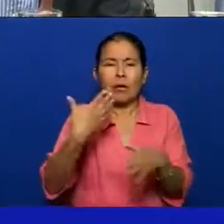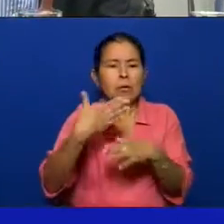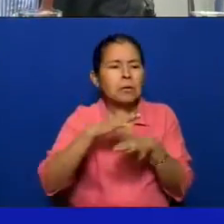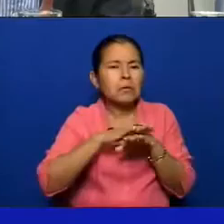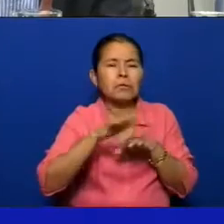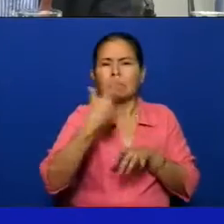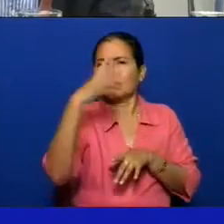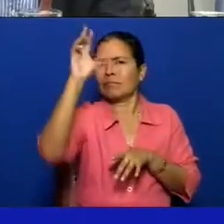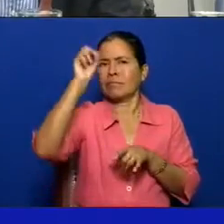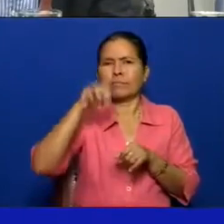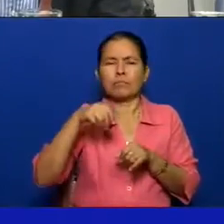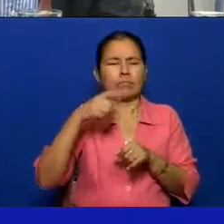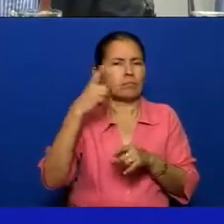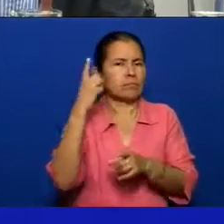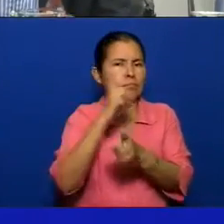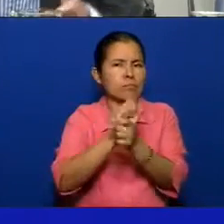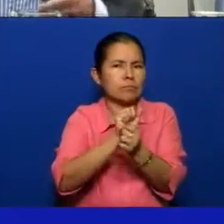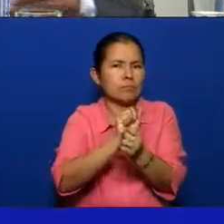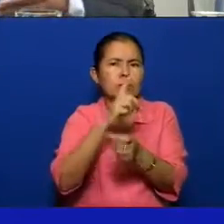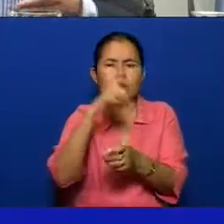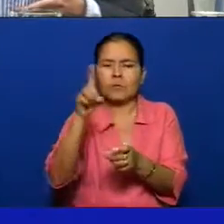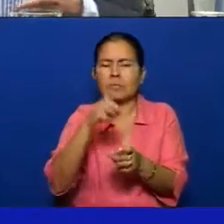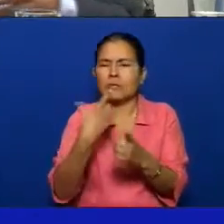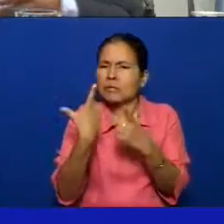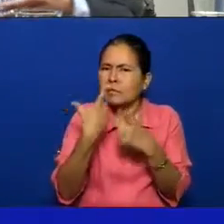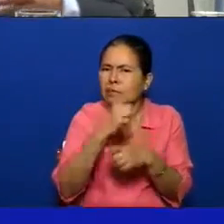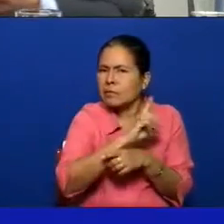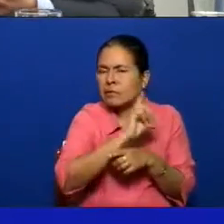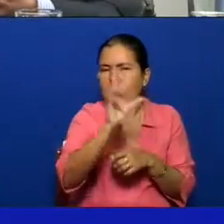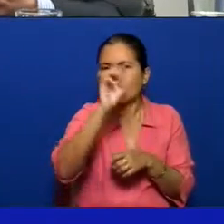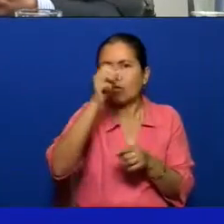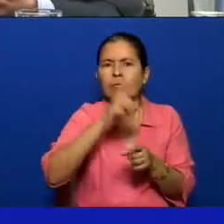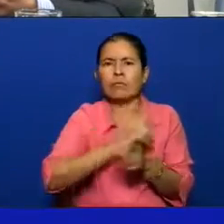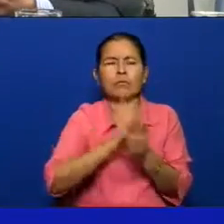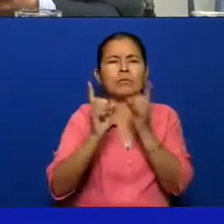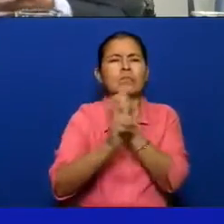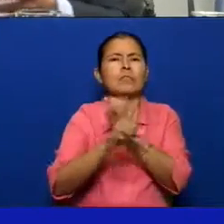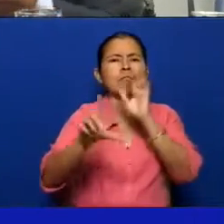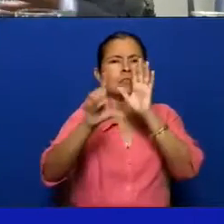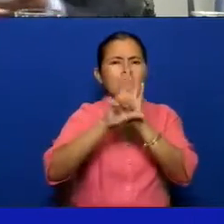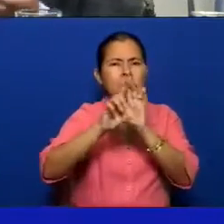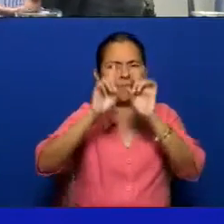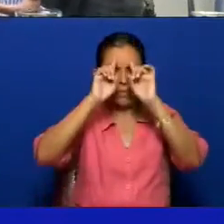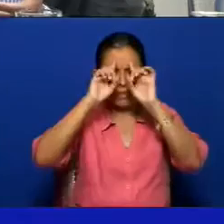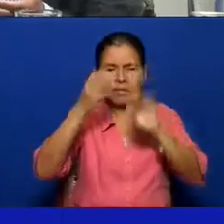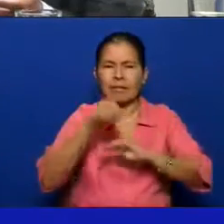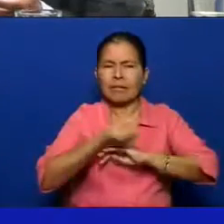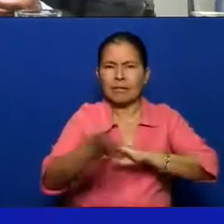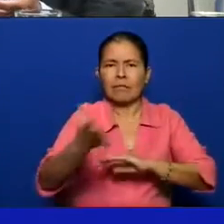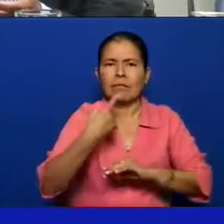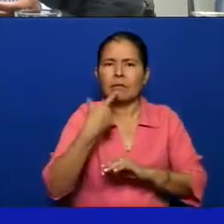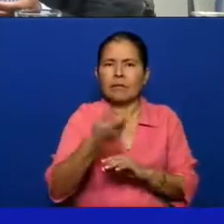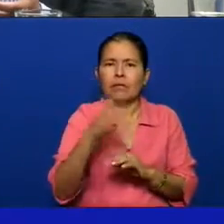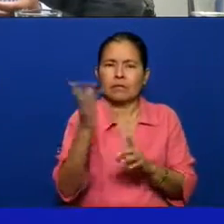que se cometen contra la niñez. Yo creo que esos dos mensajes claves tienen que encontrarse y tiene que generar